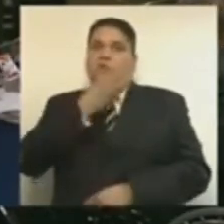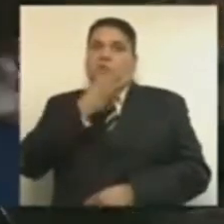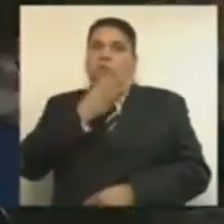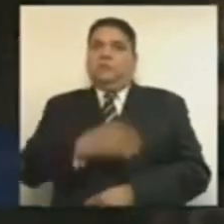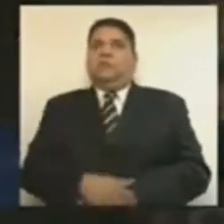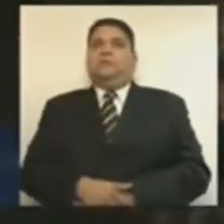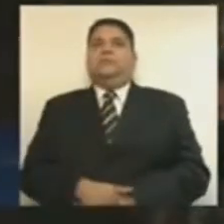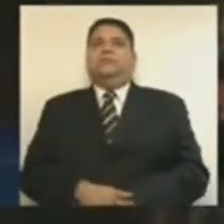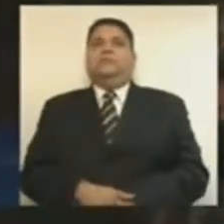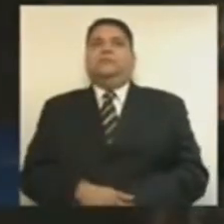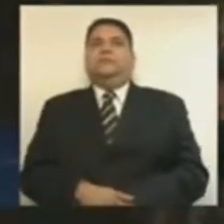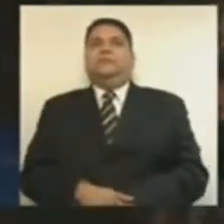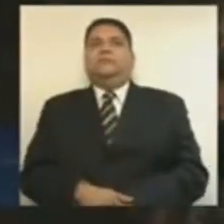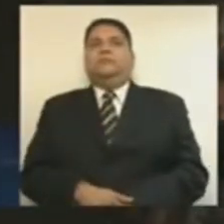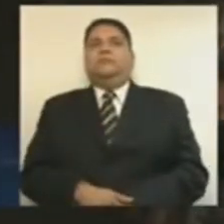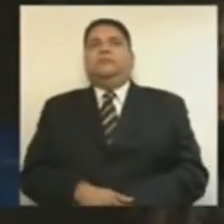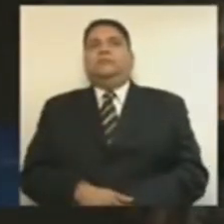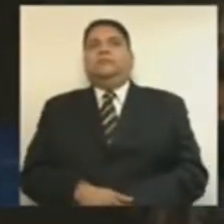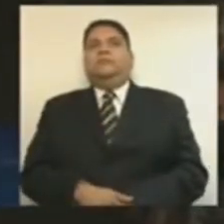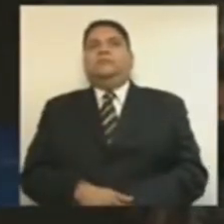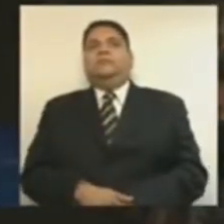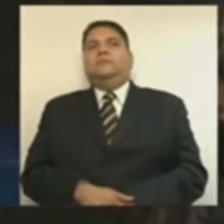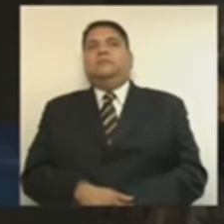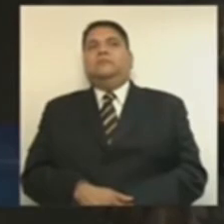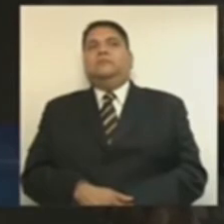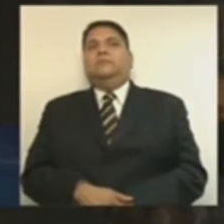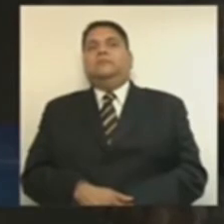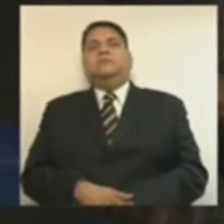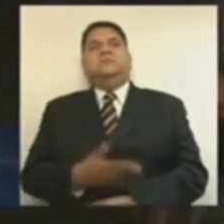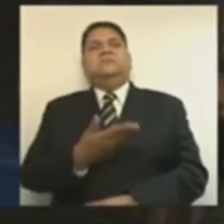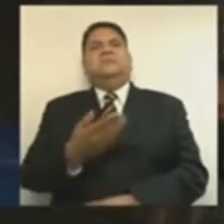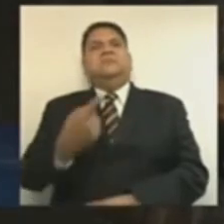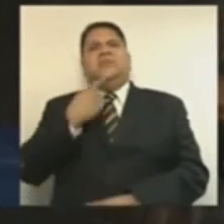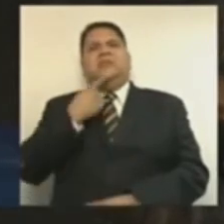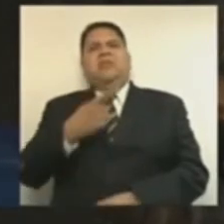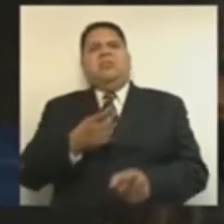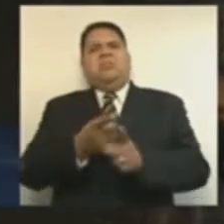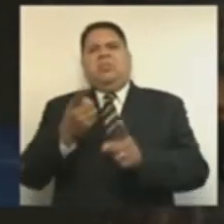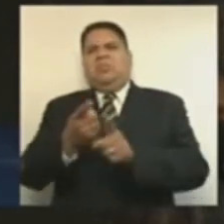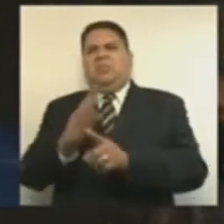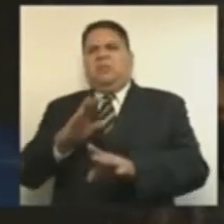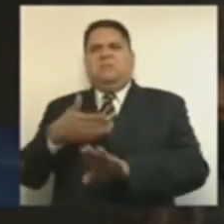No hay forma de que se pueda justificar este atropello